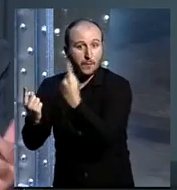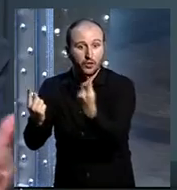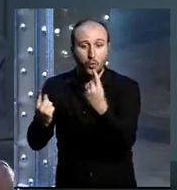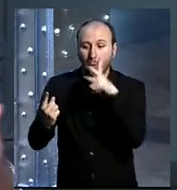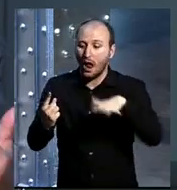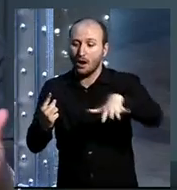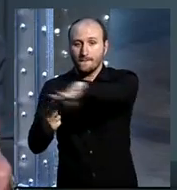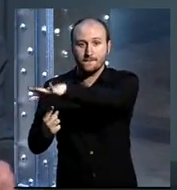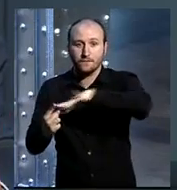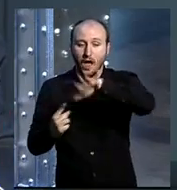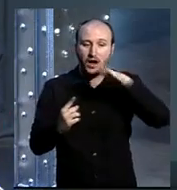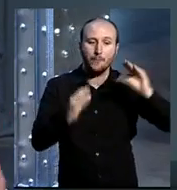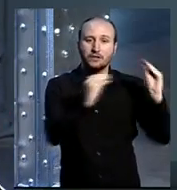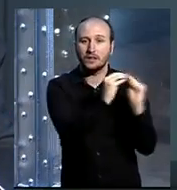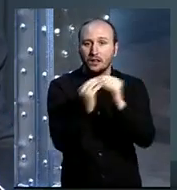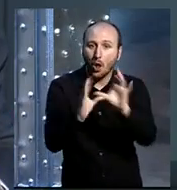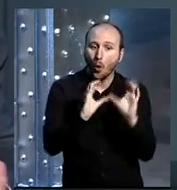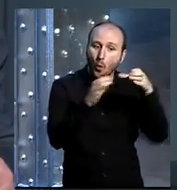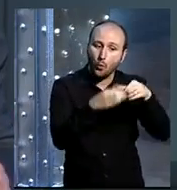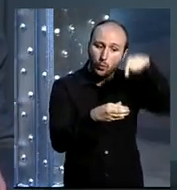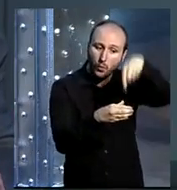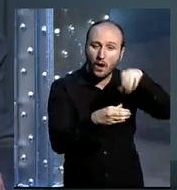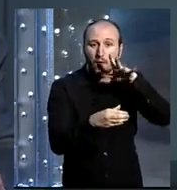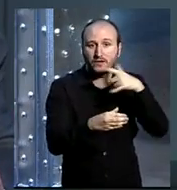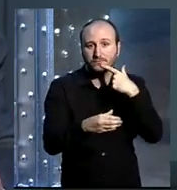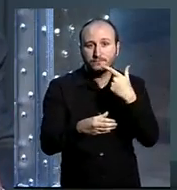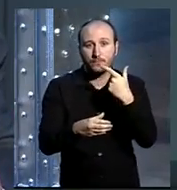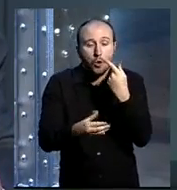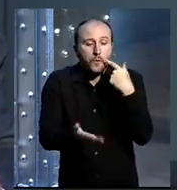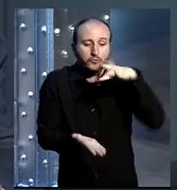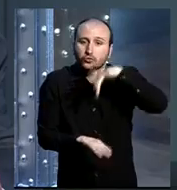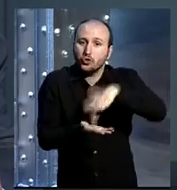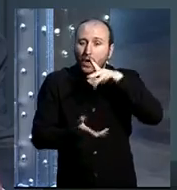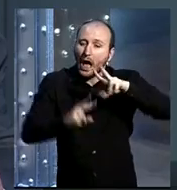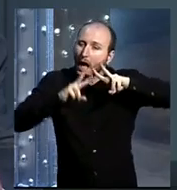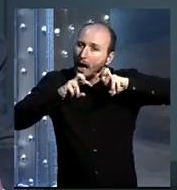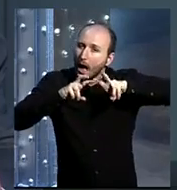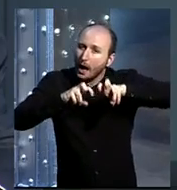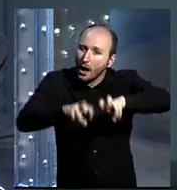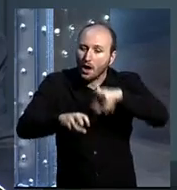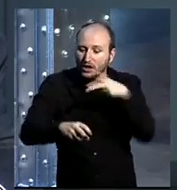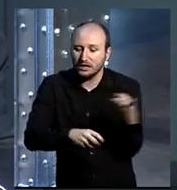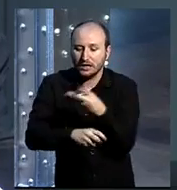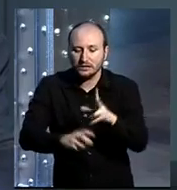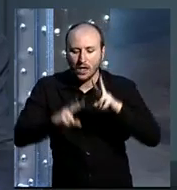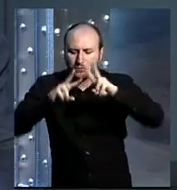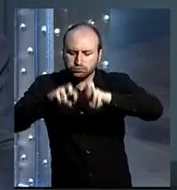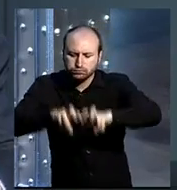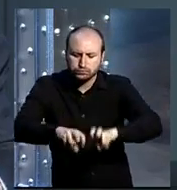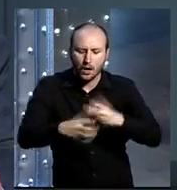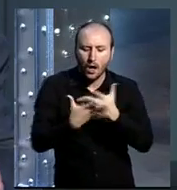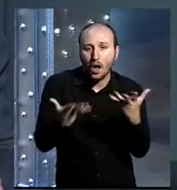más colectiva, social y tal, lo que es verdad es que en cuanto uno empieza a investigar cómo se trata este concepto, hay